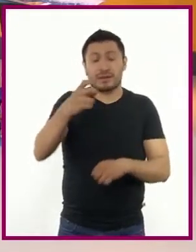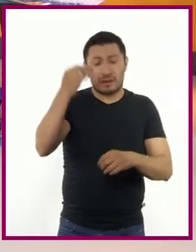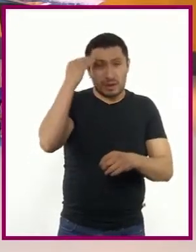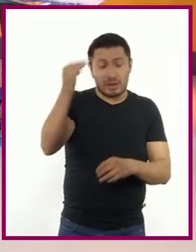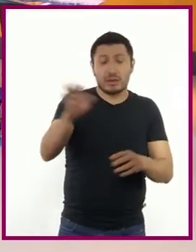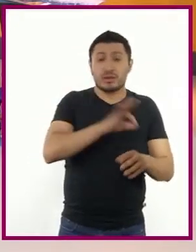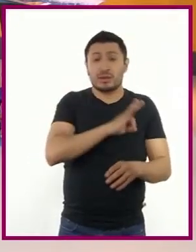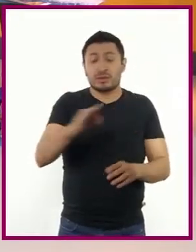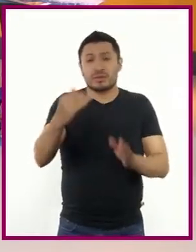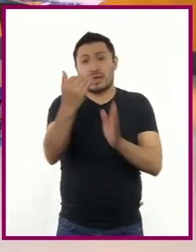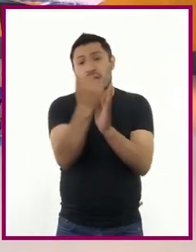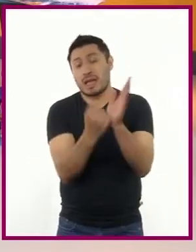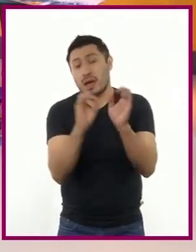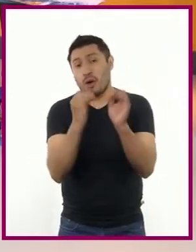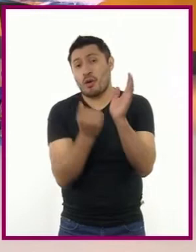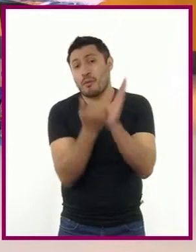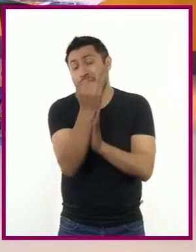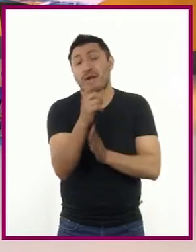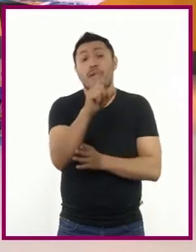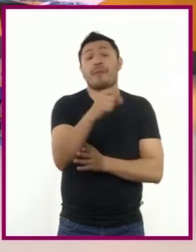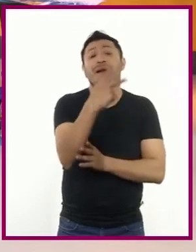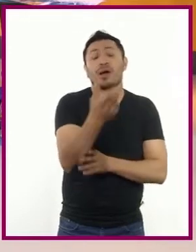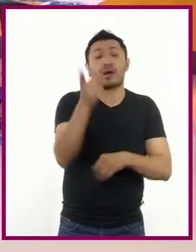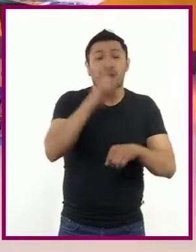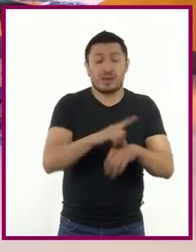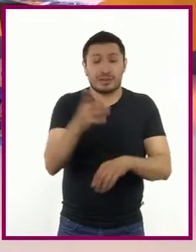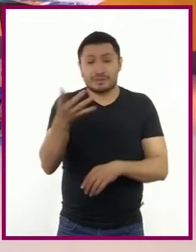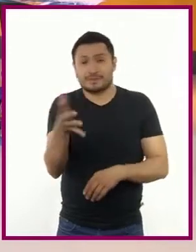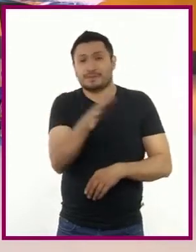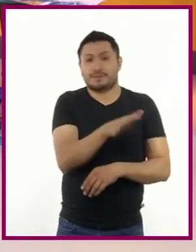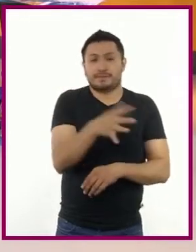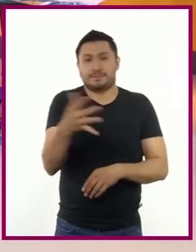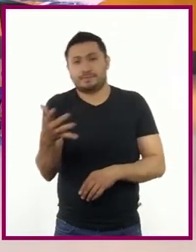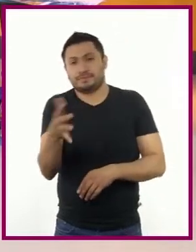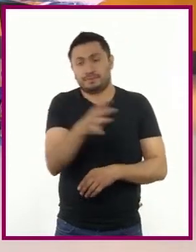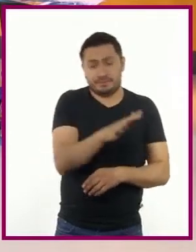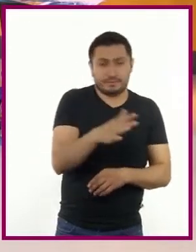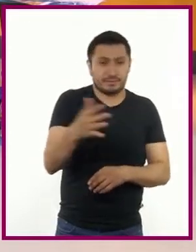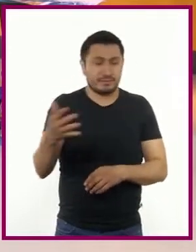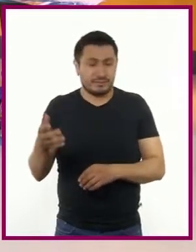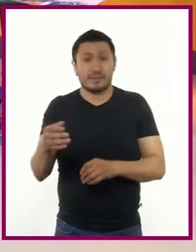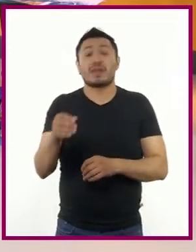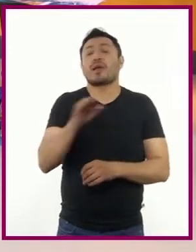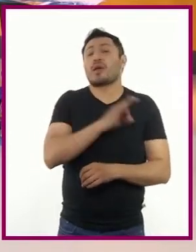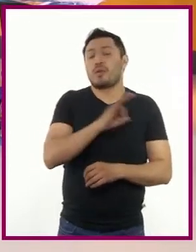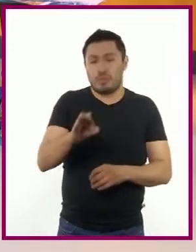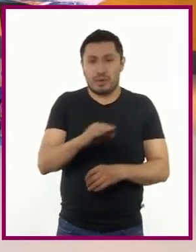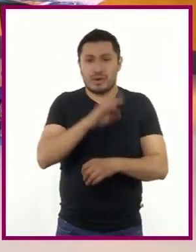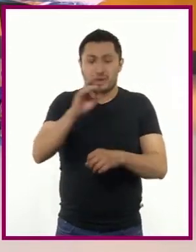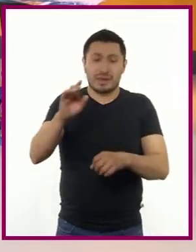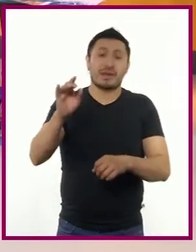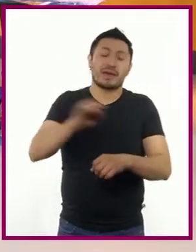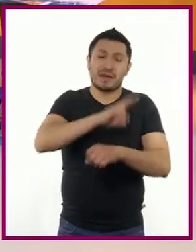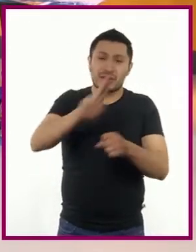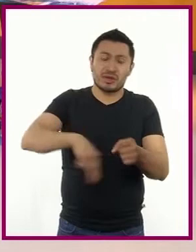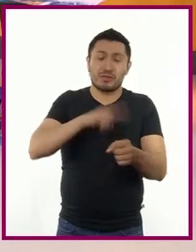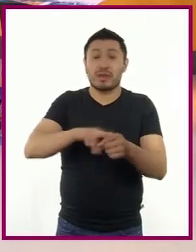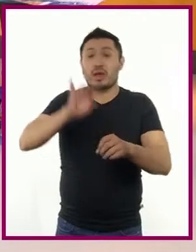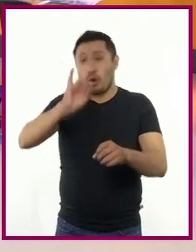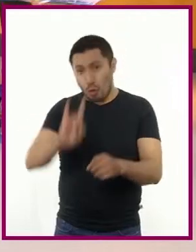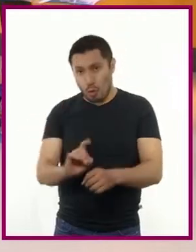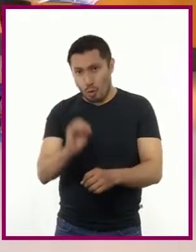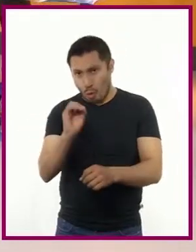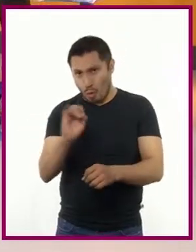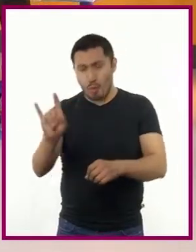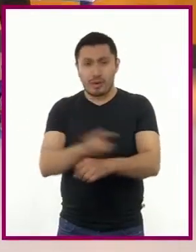puede ser menor o mayor a 28 días de manera regular y también puede ocurrir de manera irregular dependiendo del organismo de